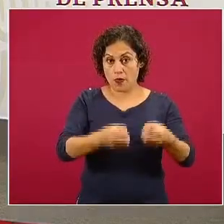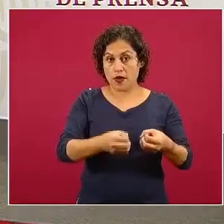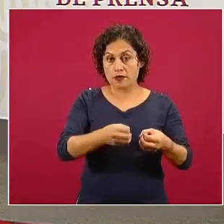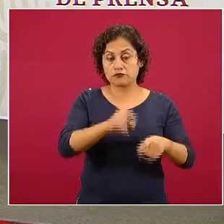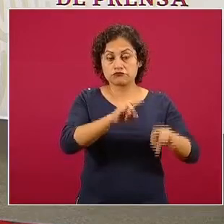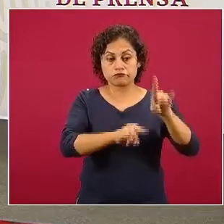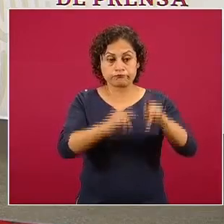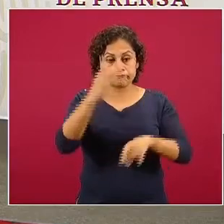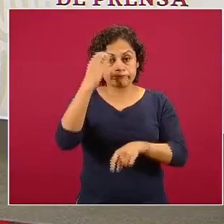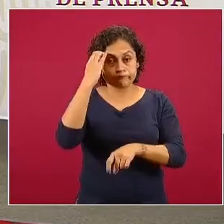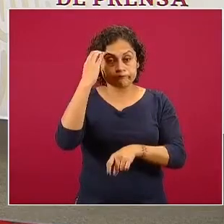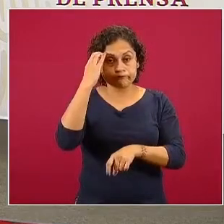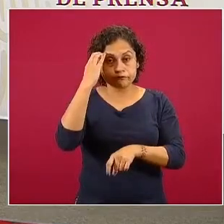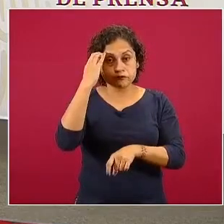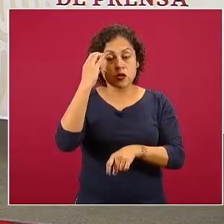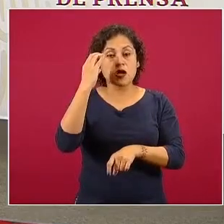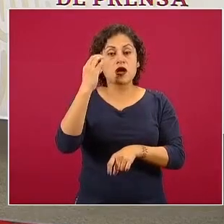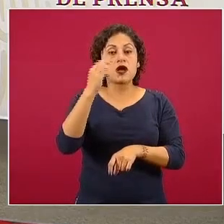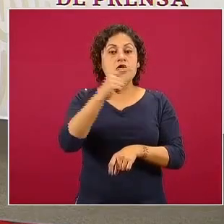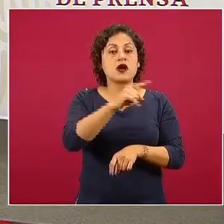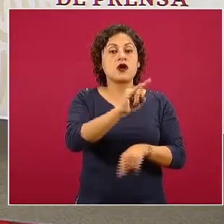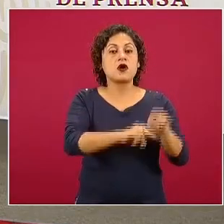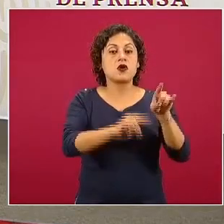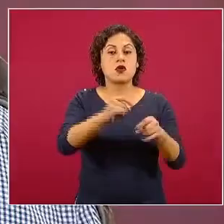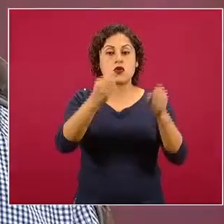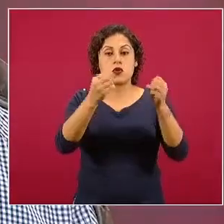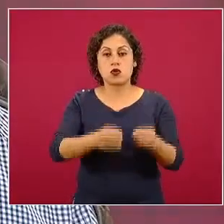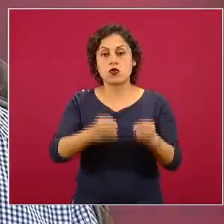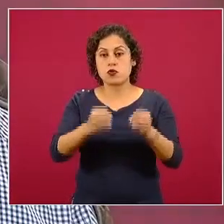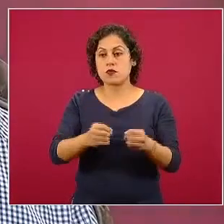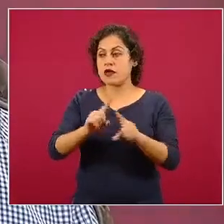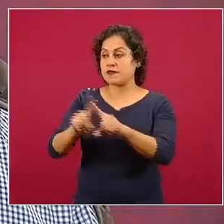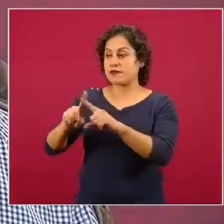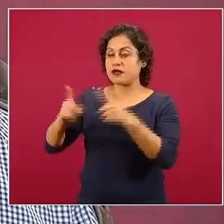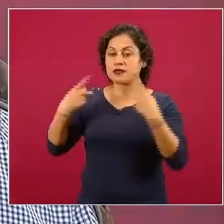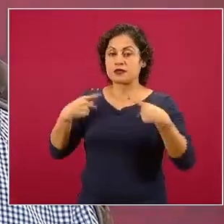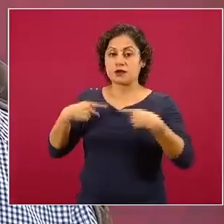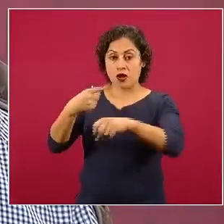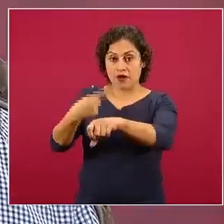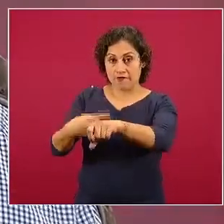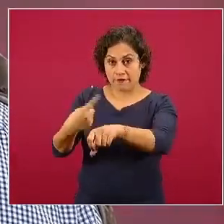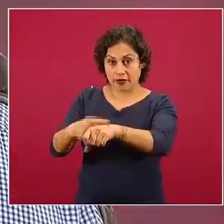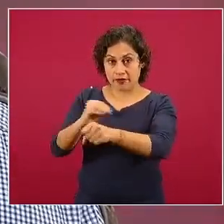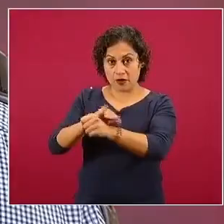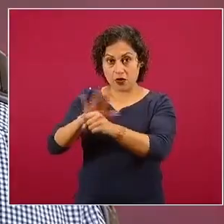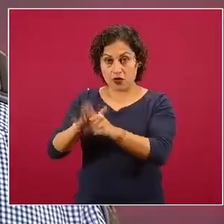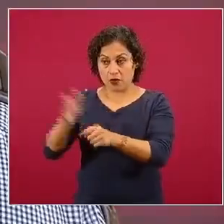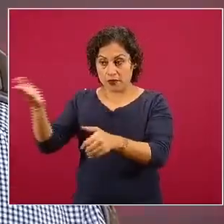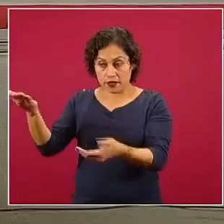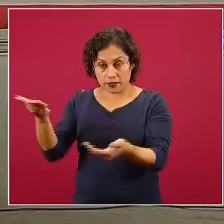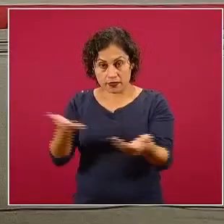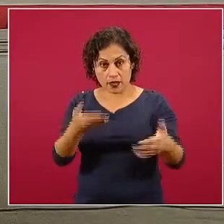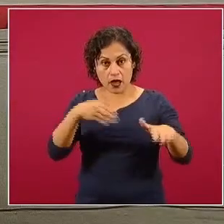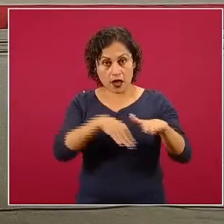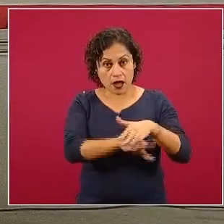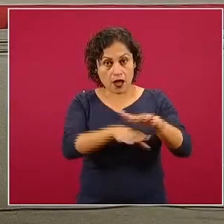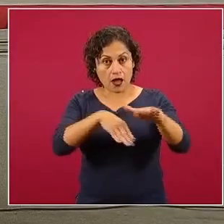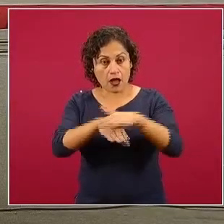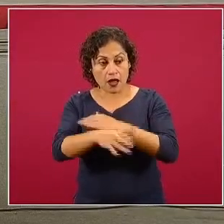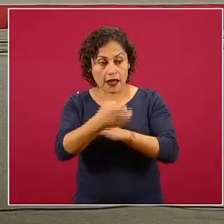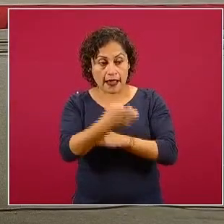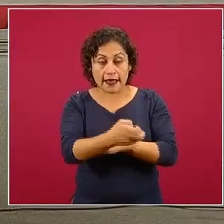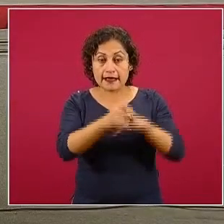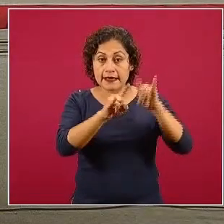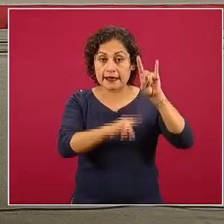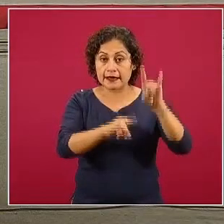están recibiendo a los nuevos pacientes o a los pacientes que están enfermos de COVID-19, sean, por así decirlo, las camas que en